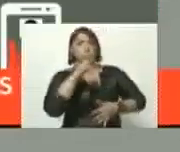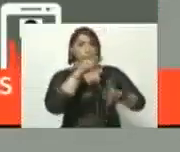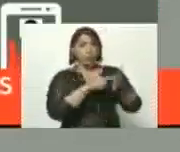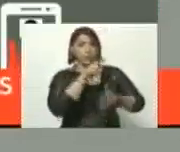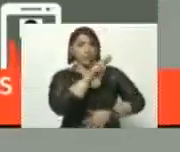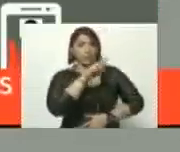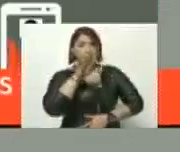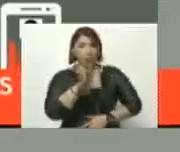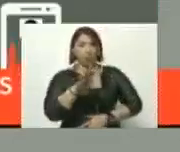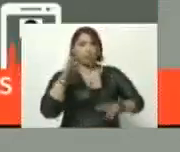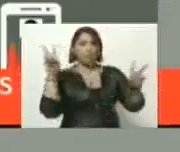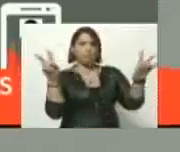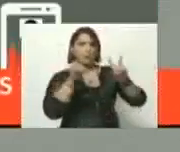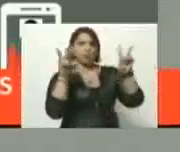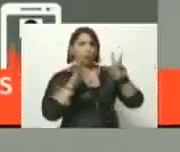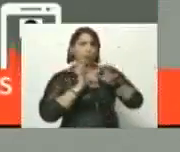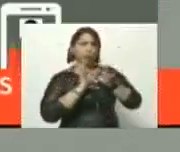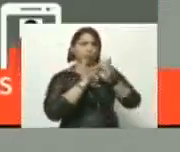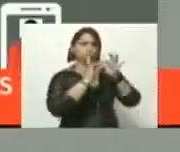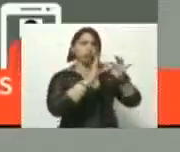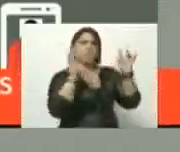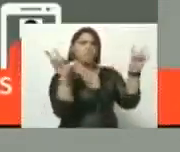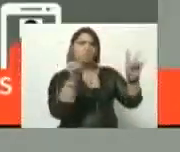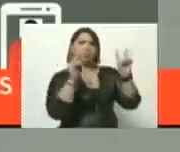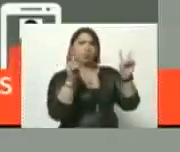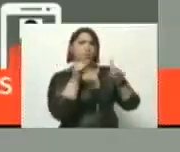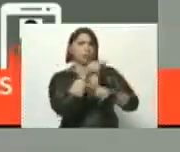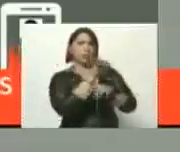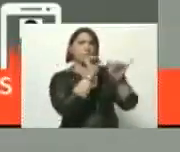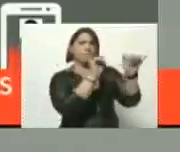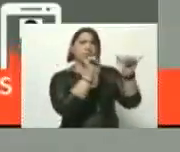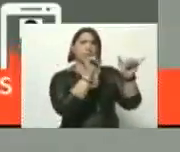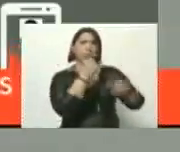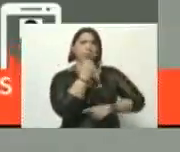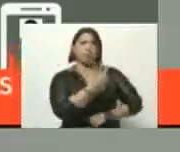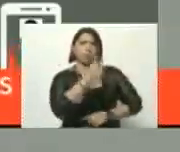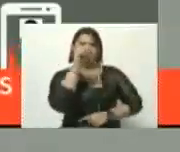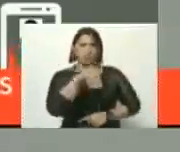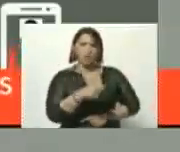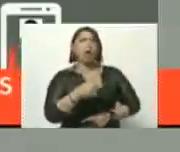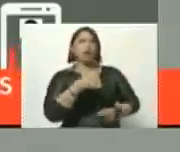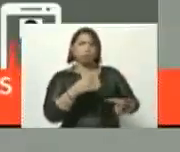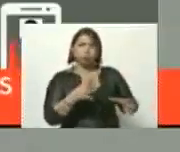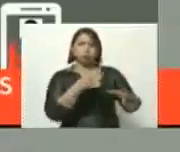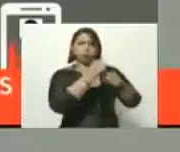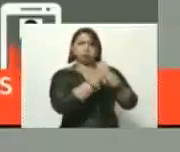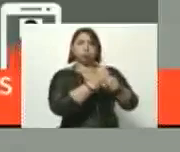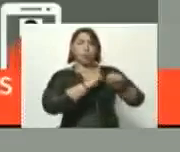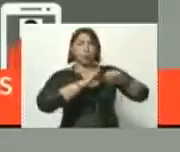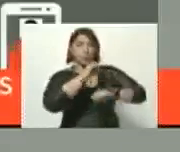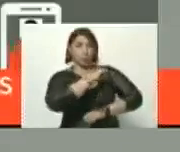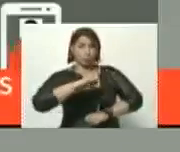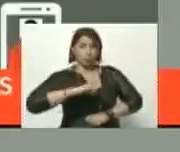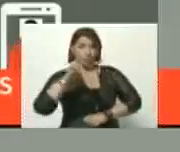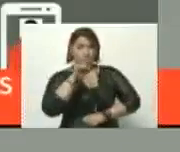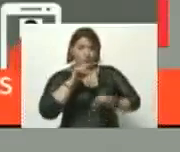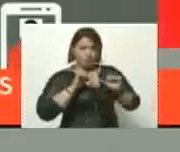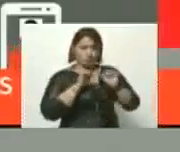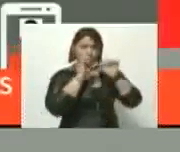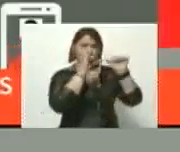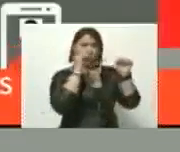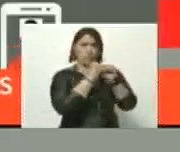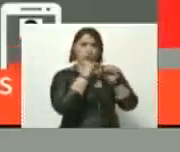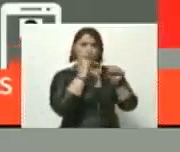de victoria. Consolidaremos la victoria con usted, y cuenta usted con el movimiento Somos Venezuela, que sigue